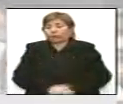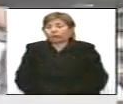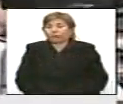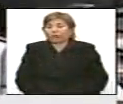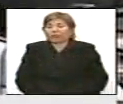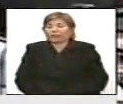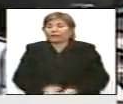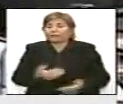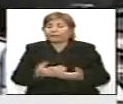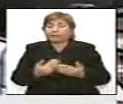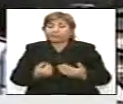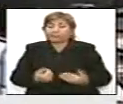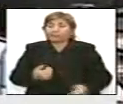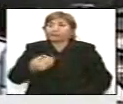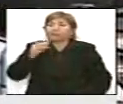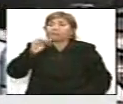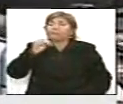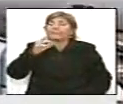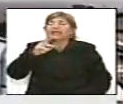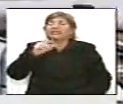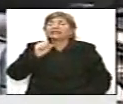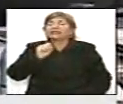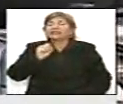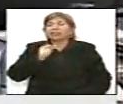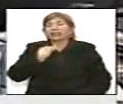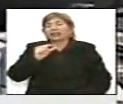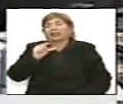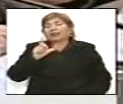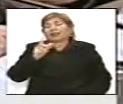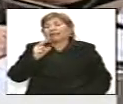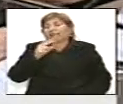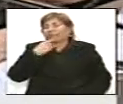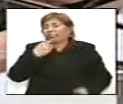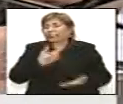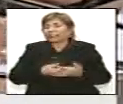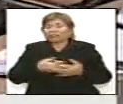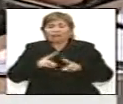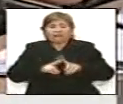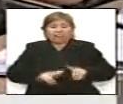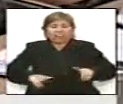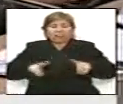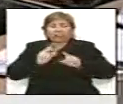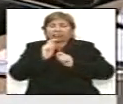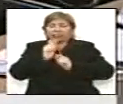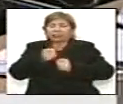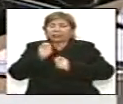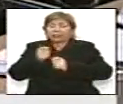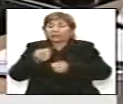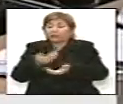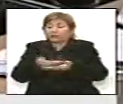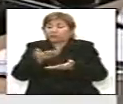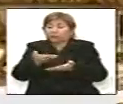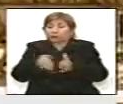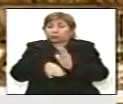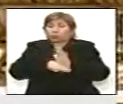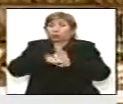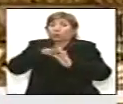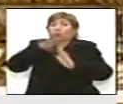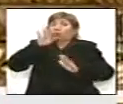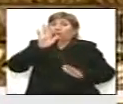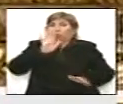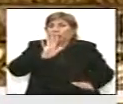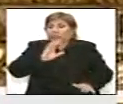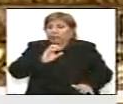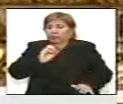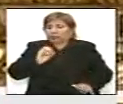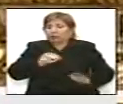previamente la legisladora marisa glave y otros expresaron su objeción a que el valor de la educación o financiamiento sea superior a 500